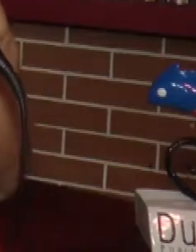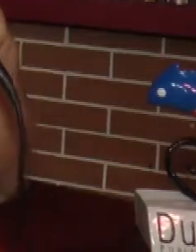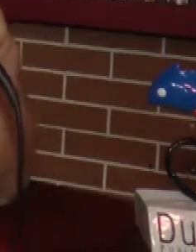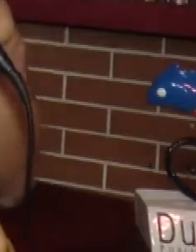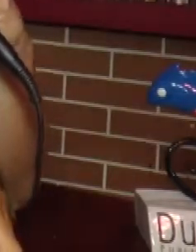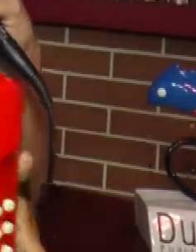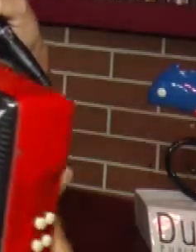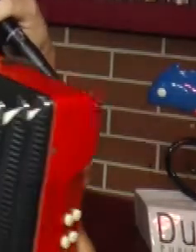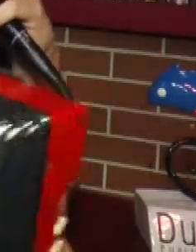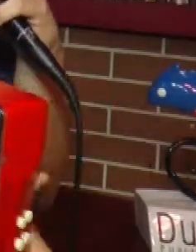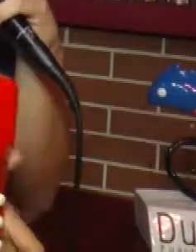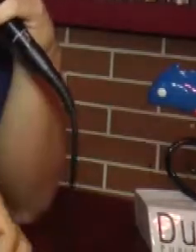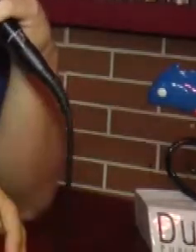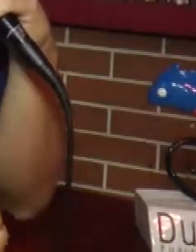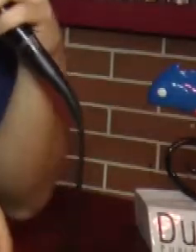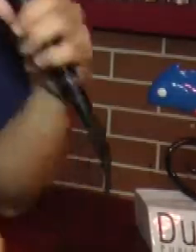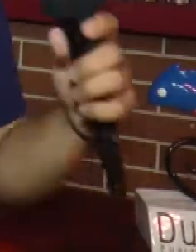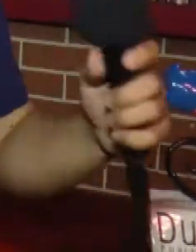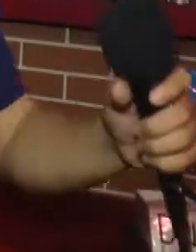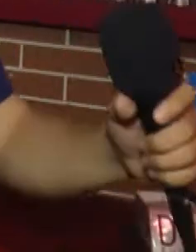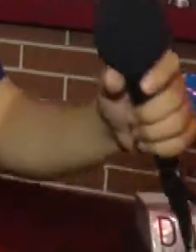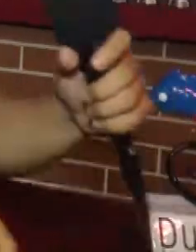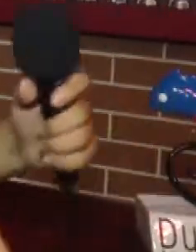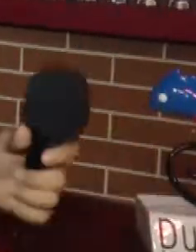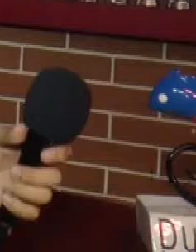tiene figura de un globo.